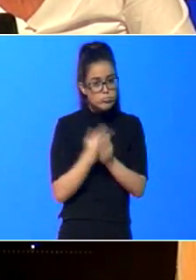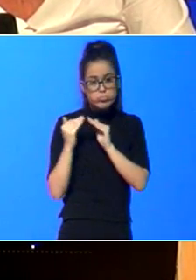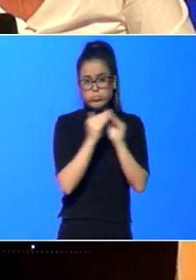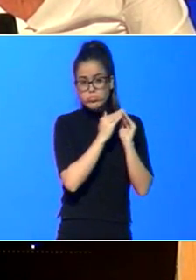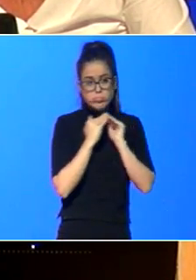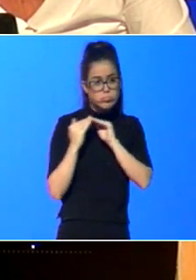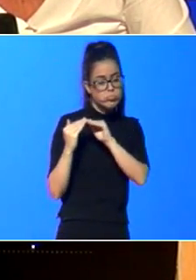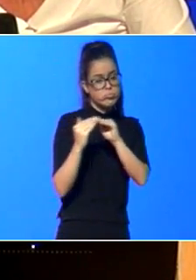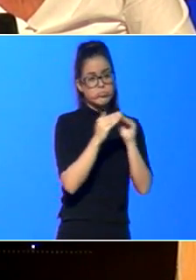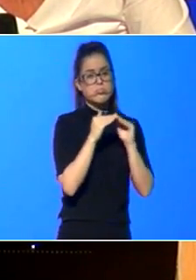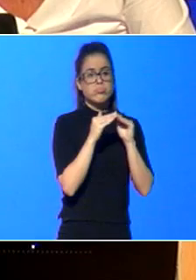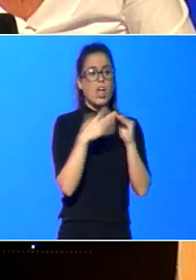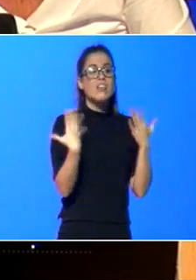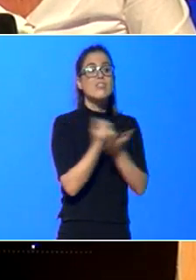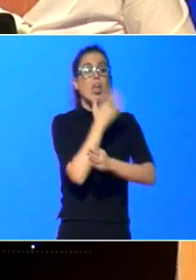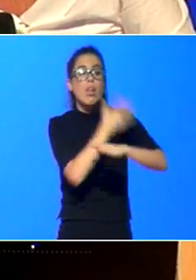gorengo mailan.